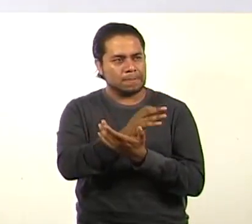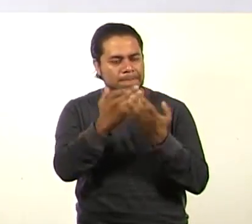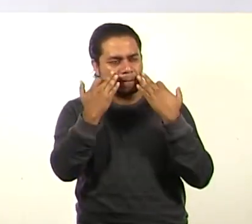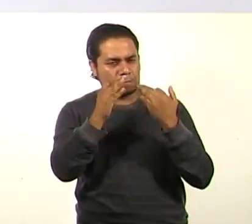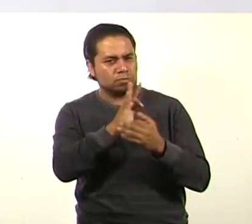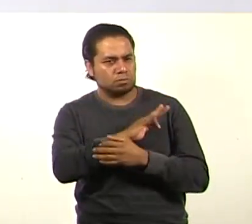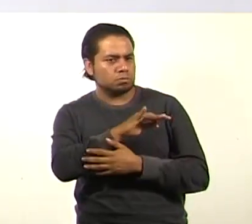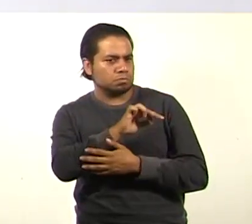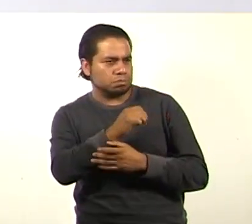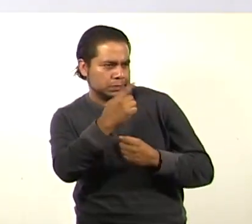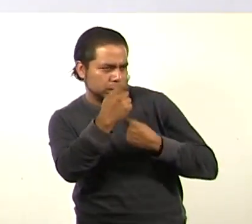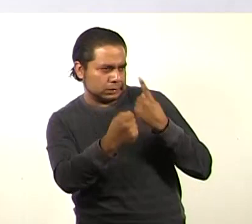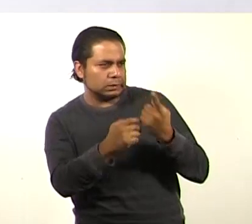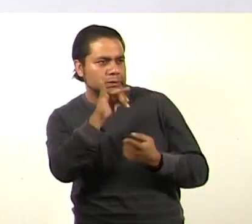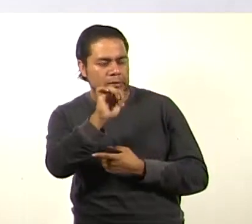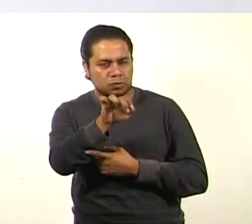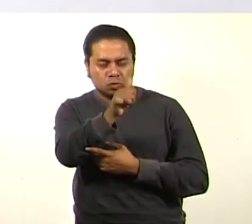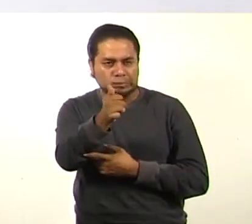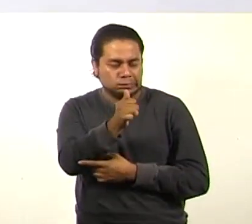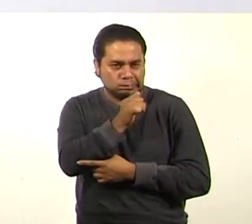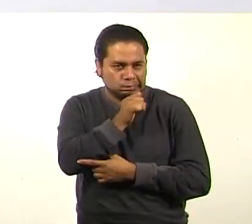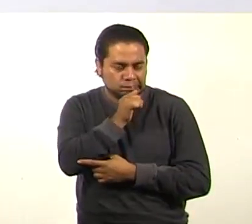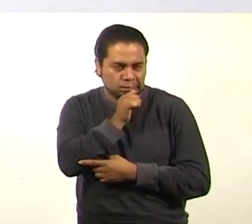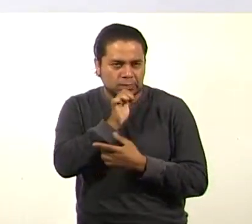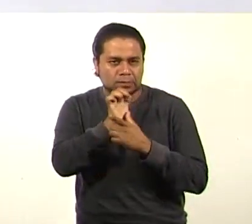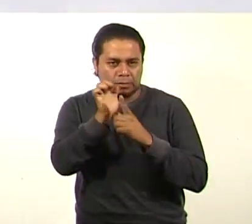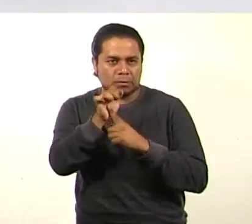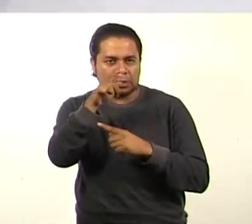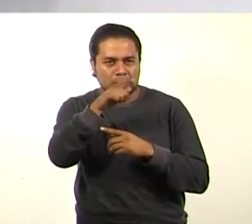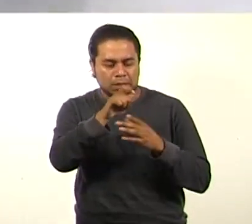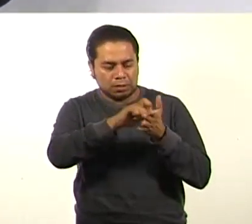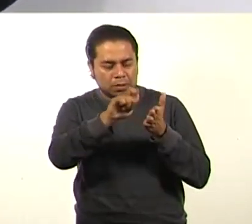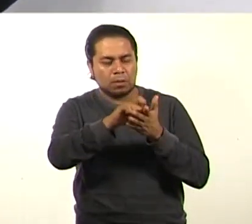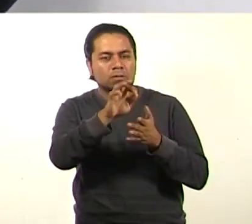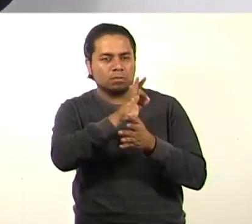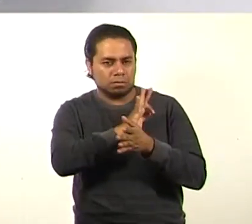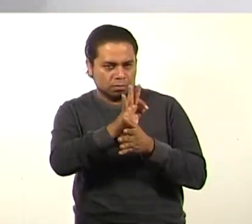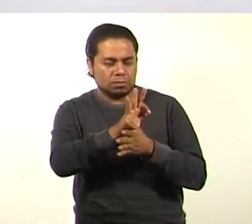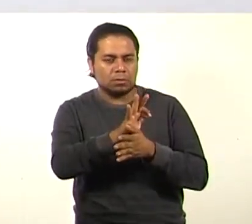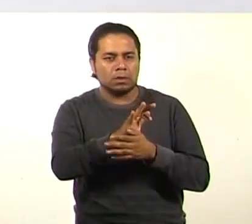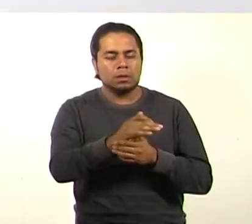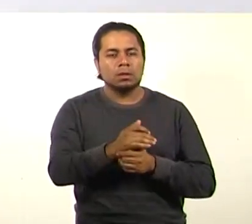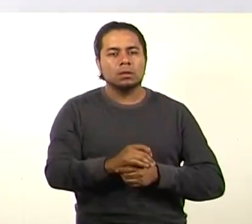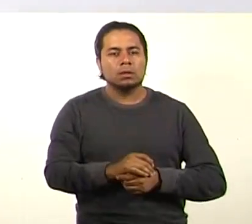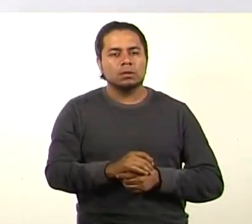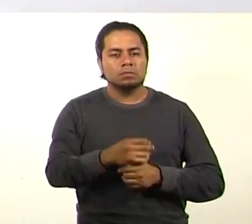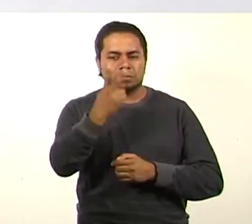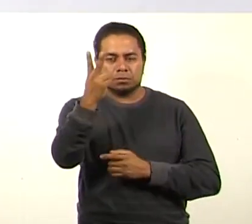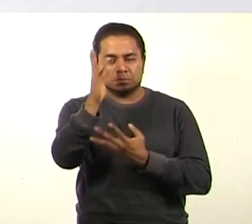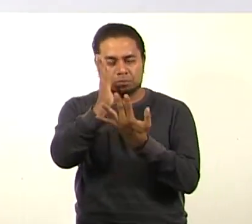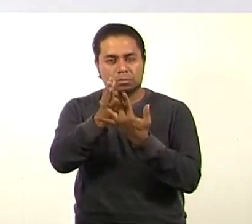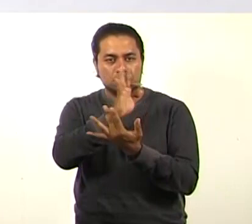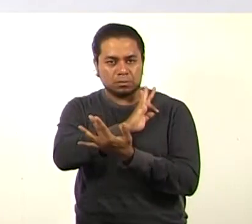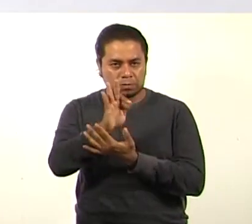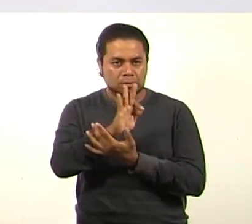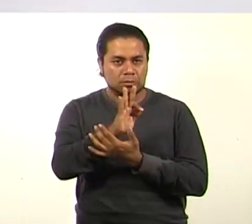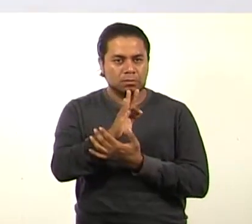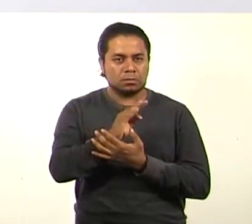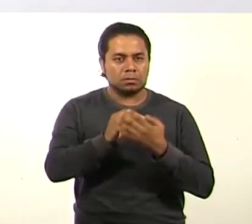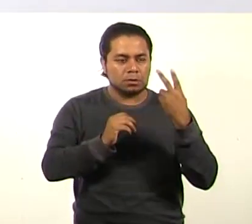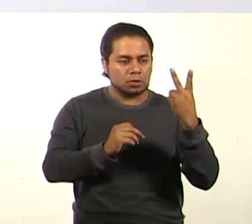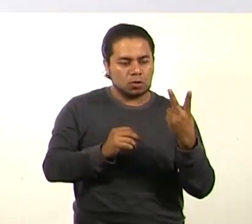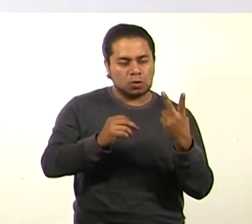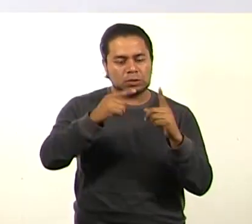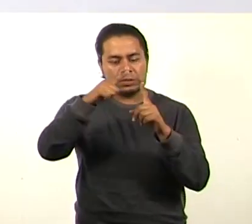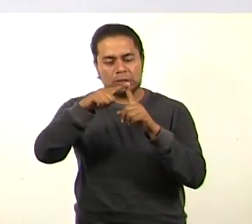podemos decir que algunos, pero otros no. Entonces vamos a trabajar con los que sí se pueden. Podemos dividir entre dos. Podemos dividir